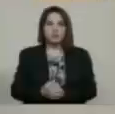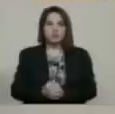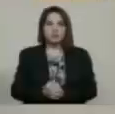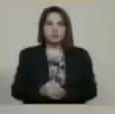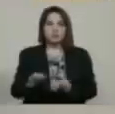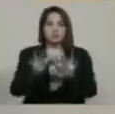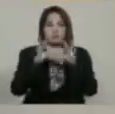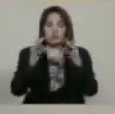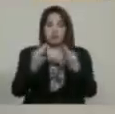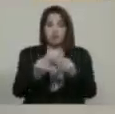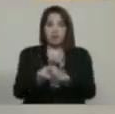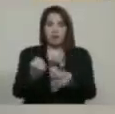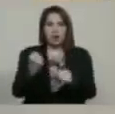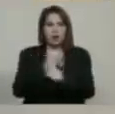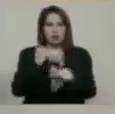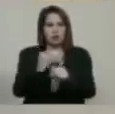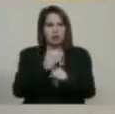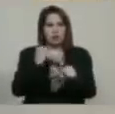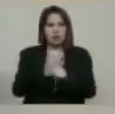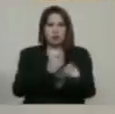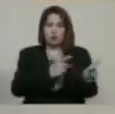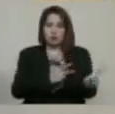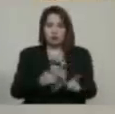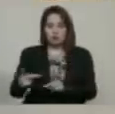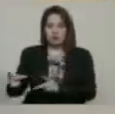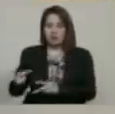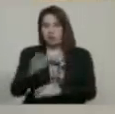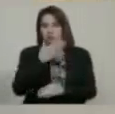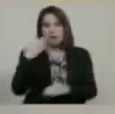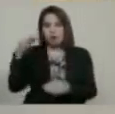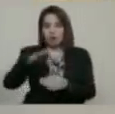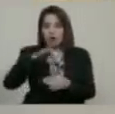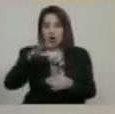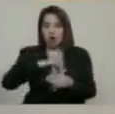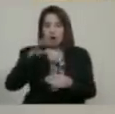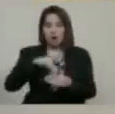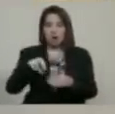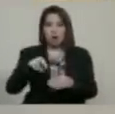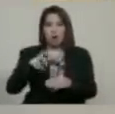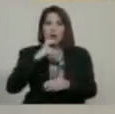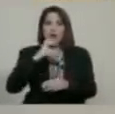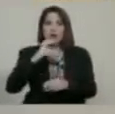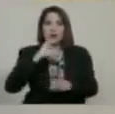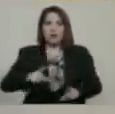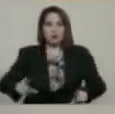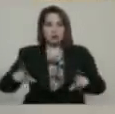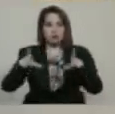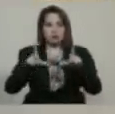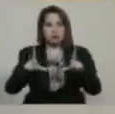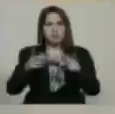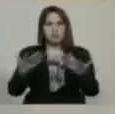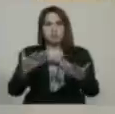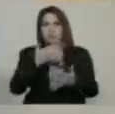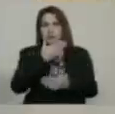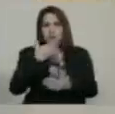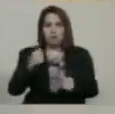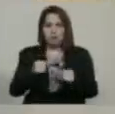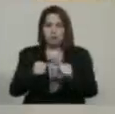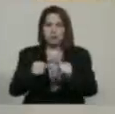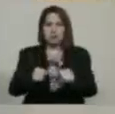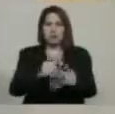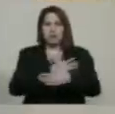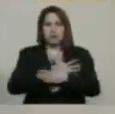trabajadores y trabajadoras los invito al plan de ahorro en oro y al plan de ahorro en petro, para seguir